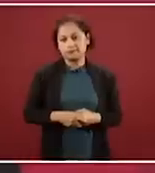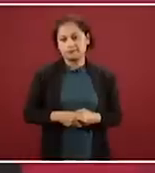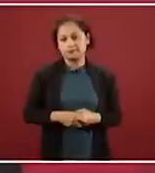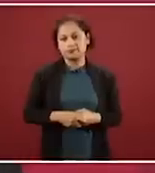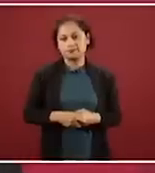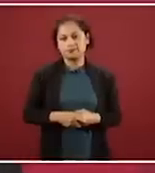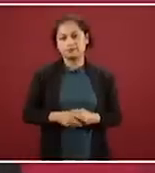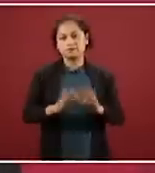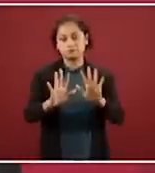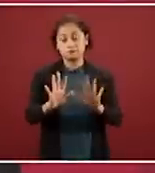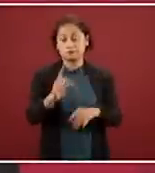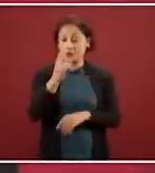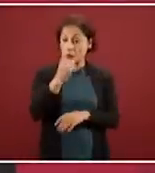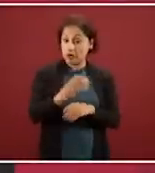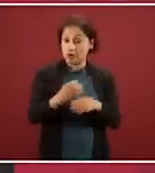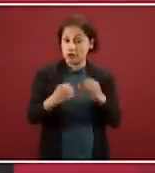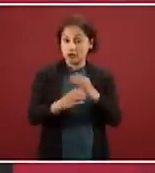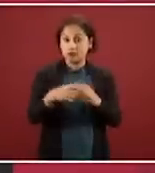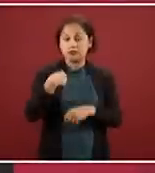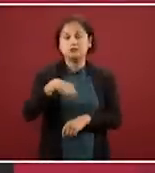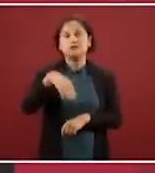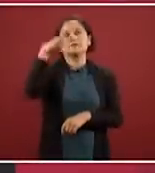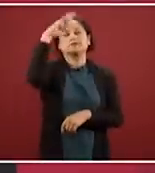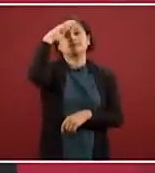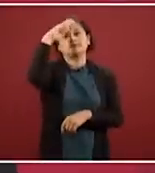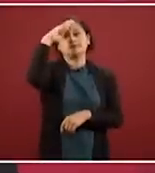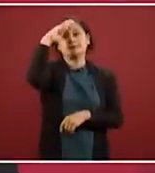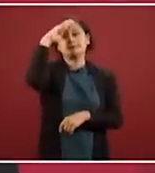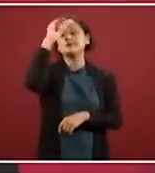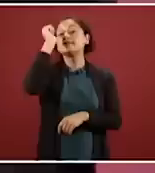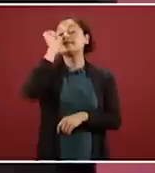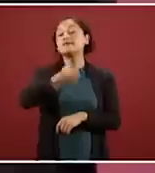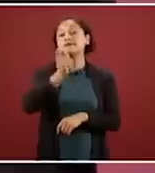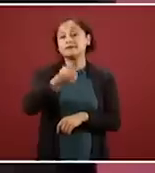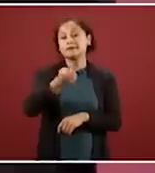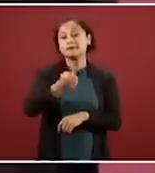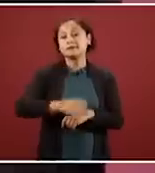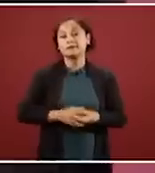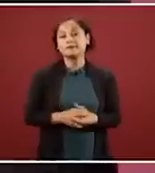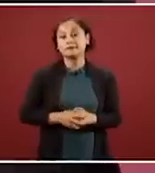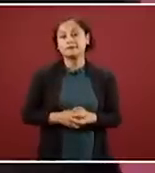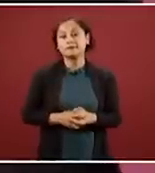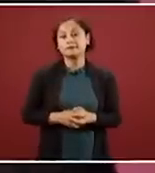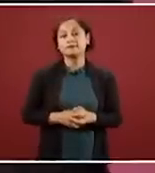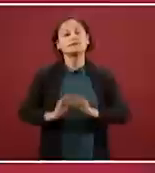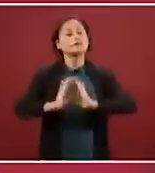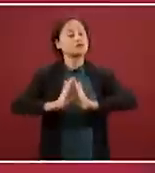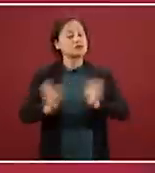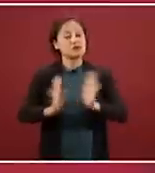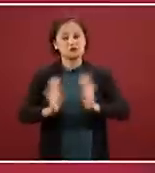Y una de las cosas que pensé es que vamos a empezar ya a